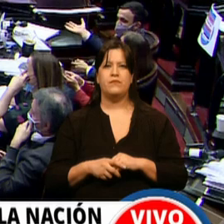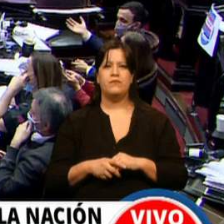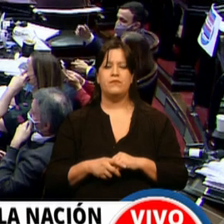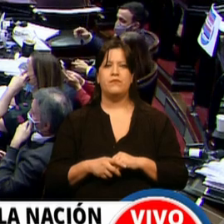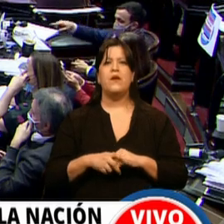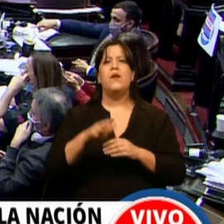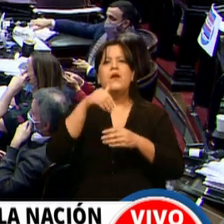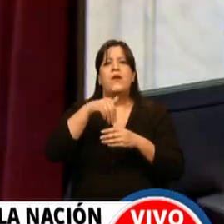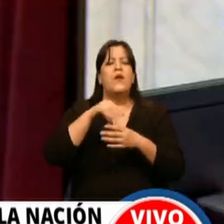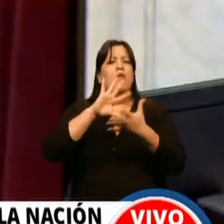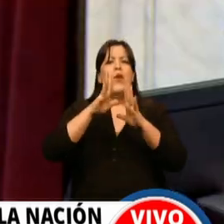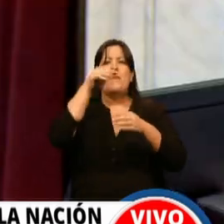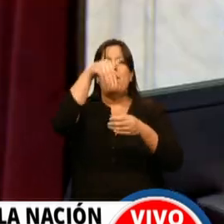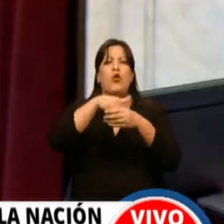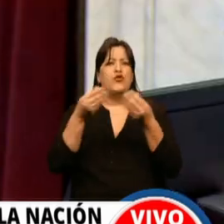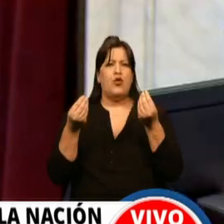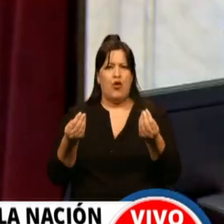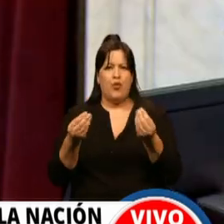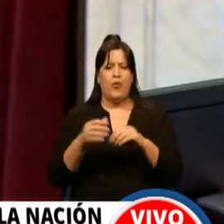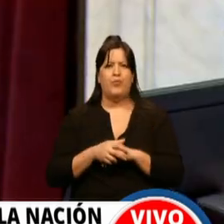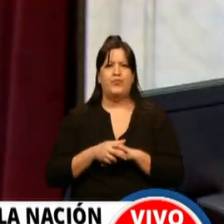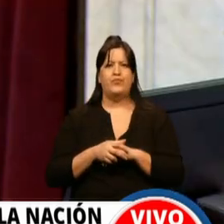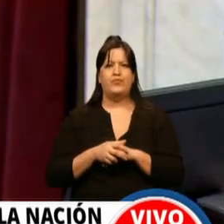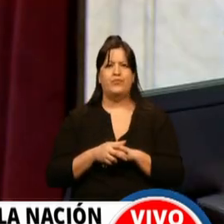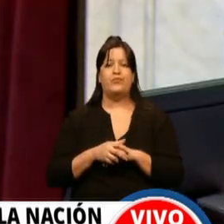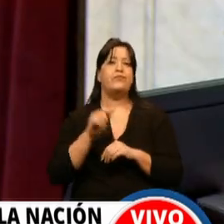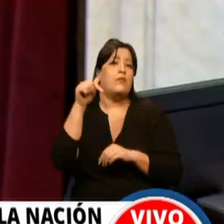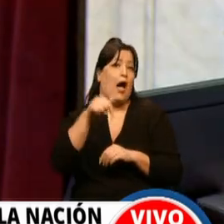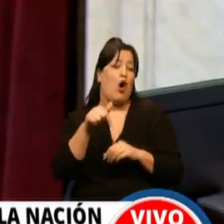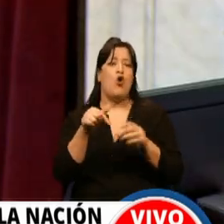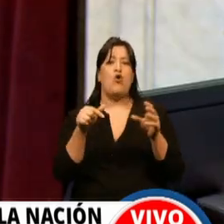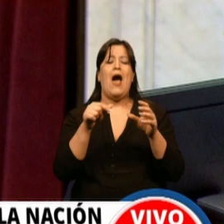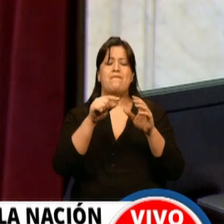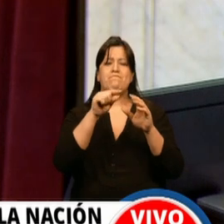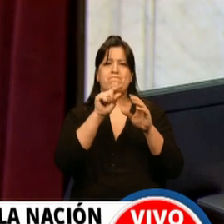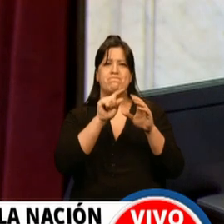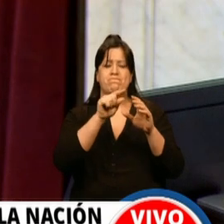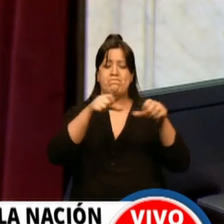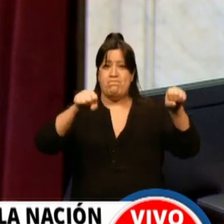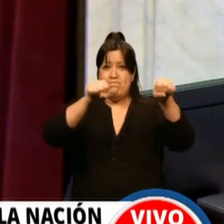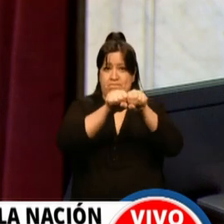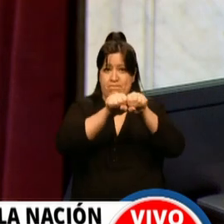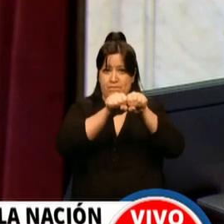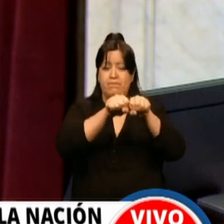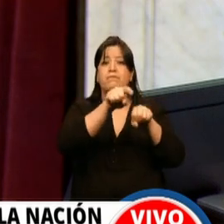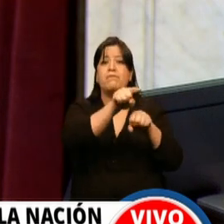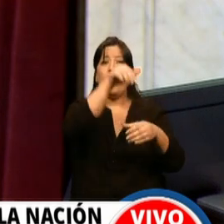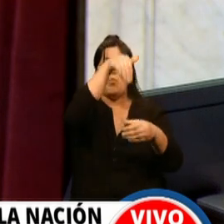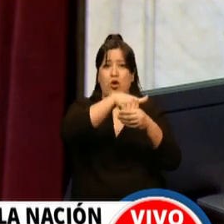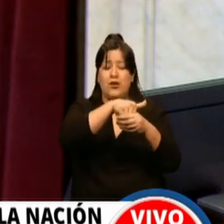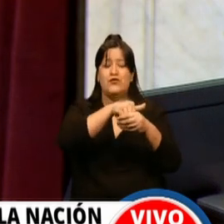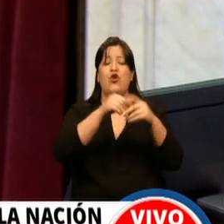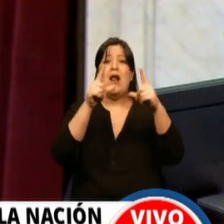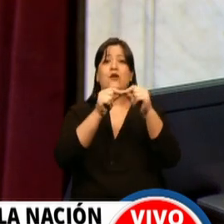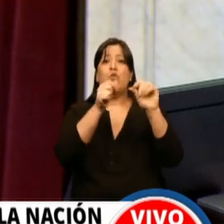se va a votar de manera nominal los artículos 6 y